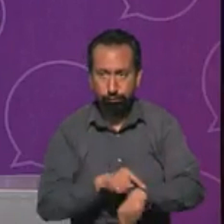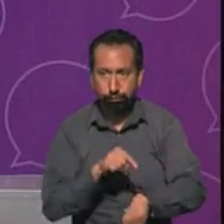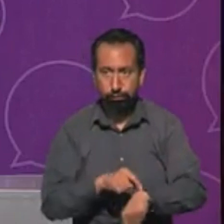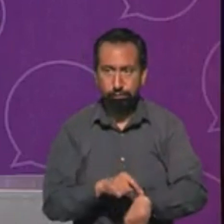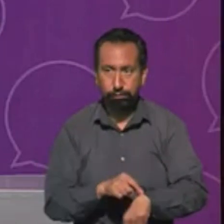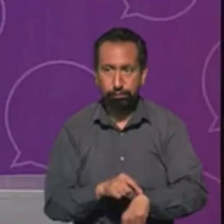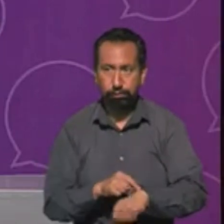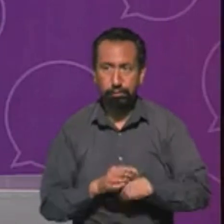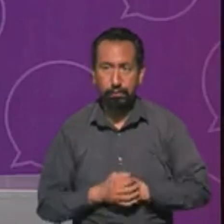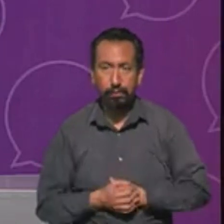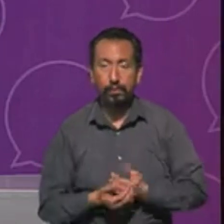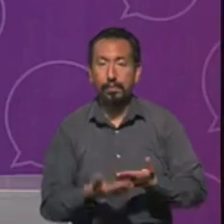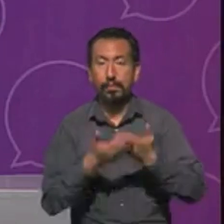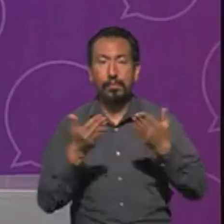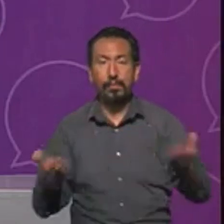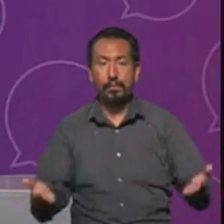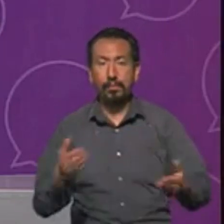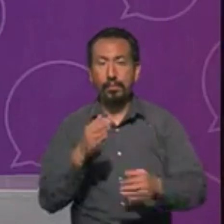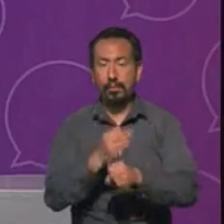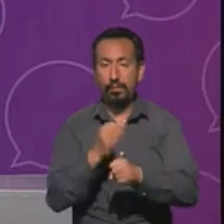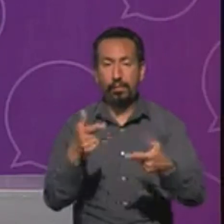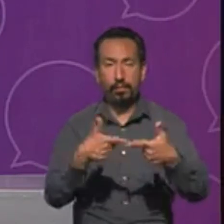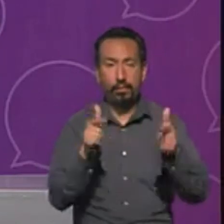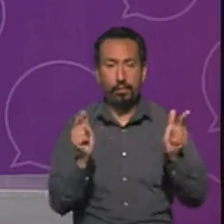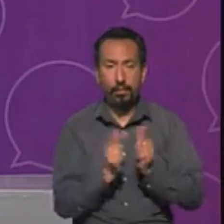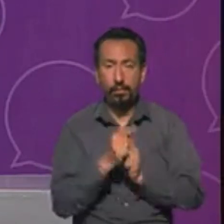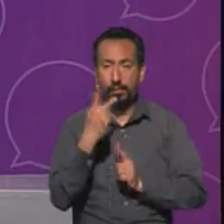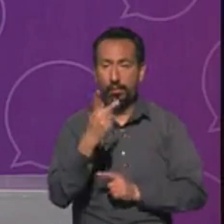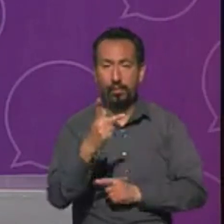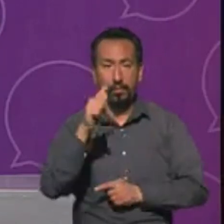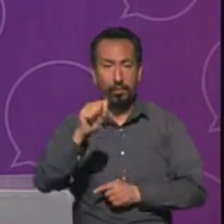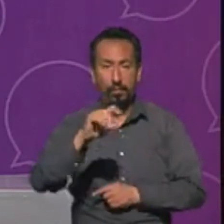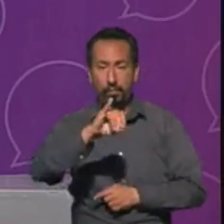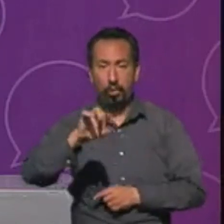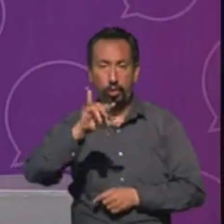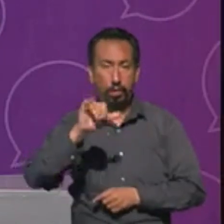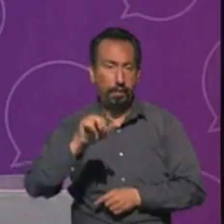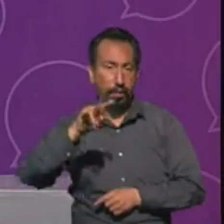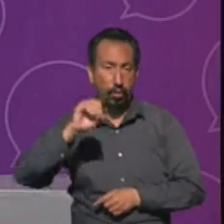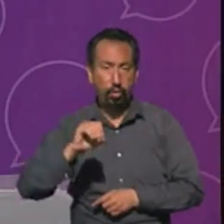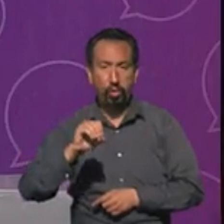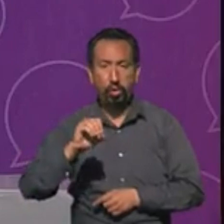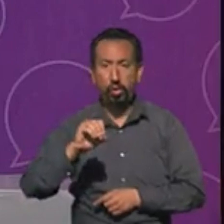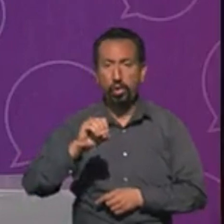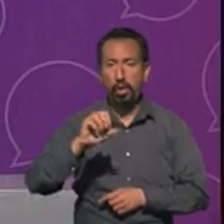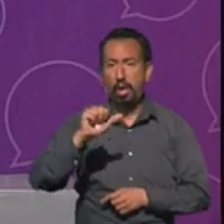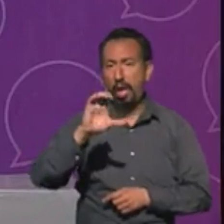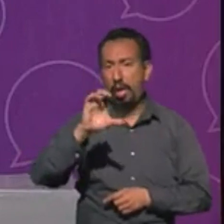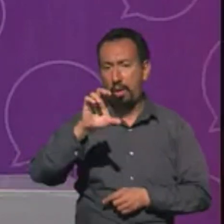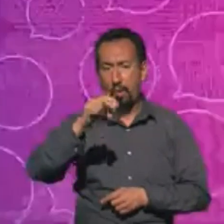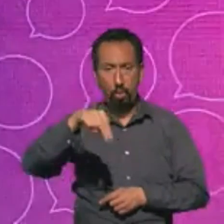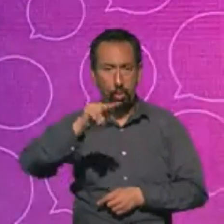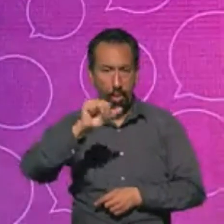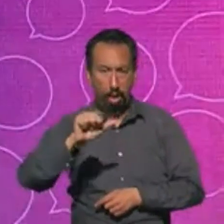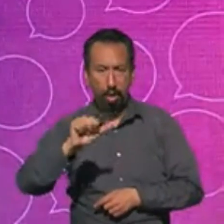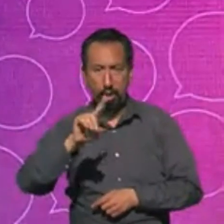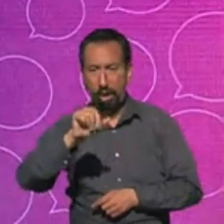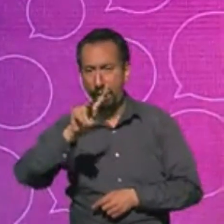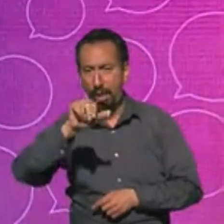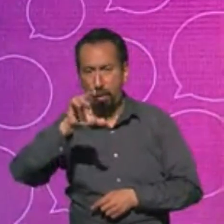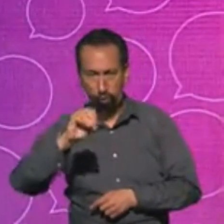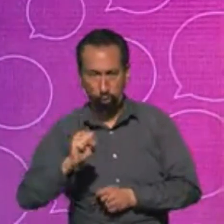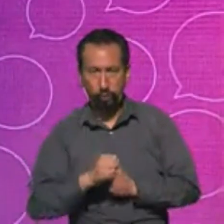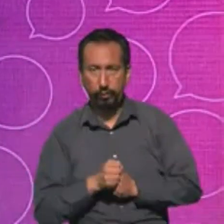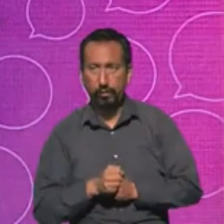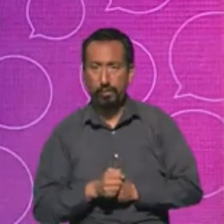agotado el tiempo ahora vamos con el candidato del partido del trabajo Jorge Alberto Acuña Dávalos adelante por favor lo primero que hay que hacer es